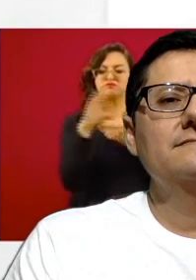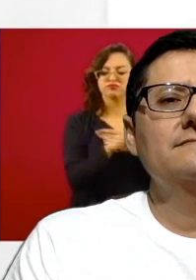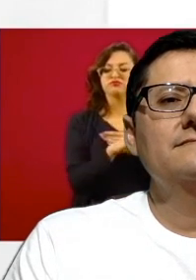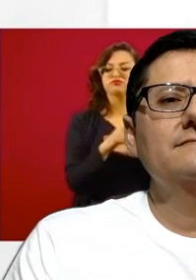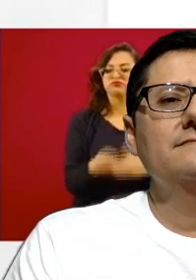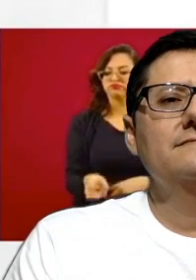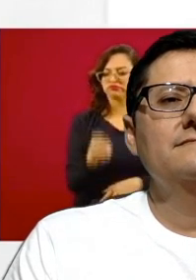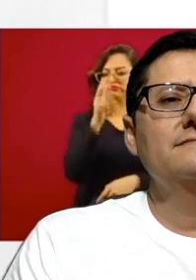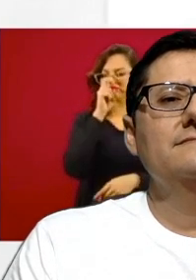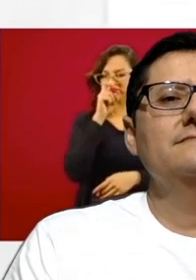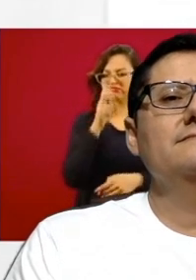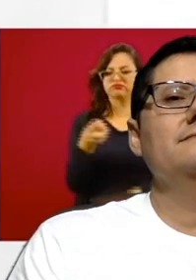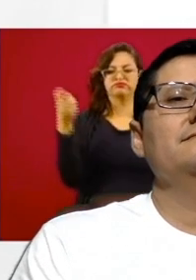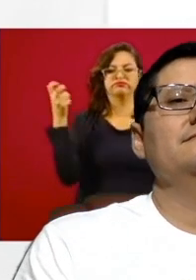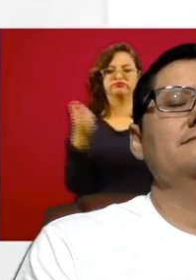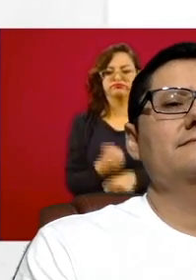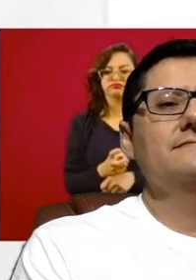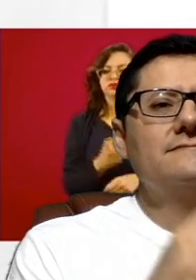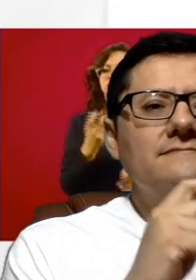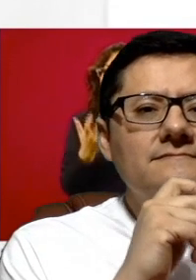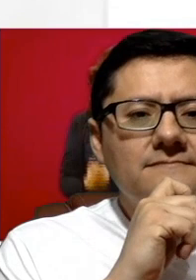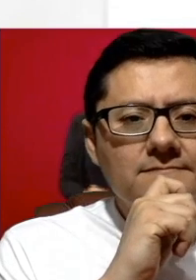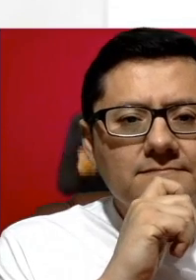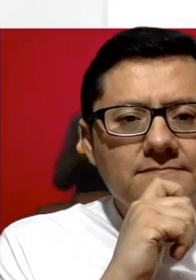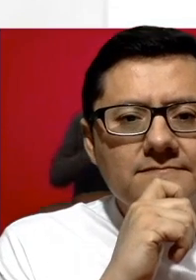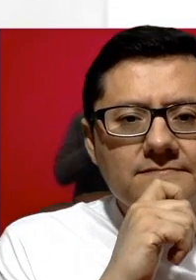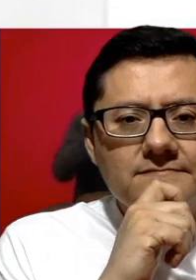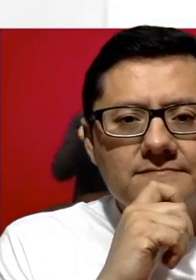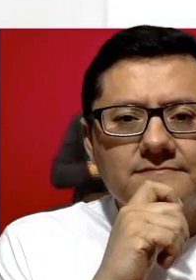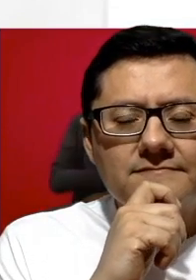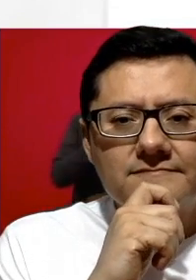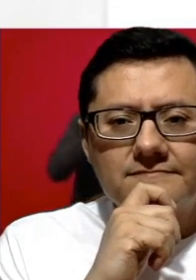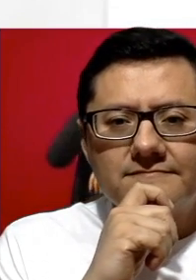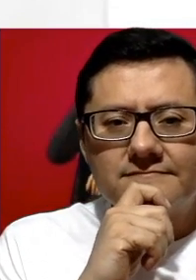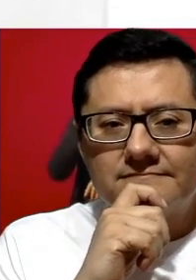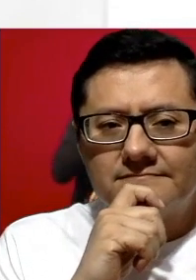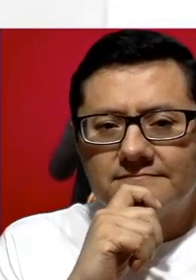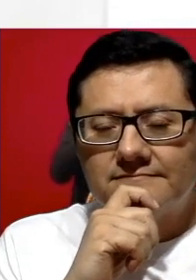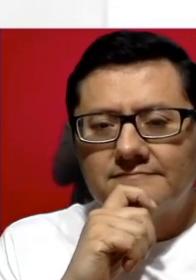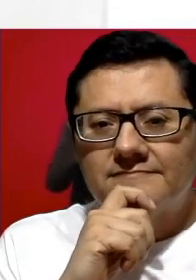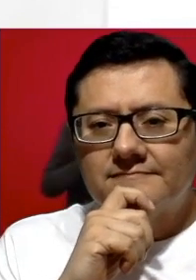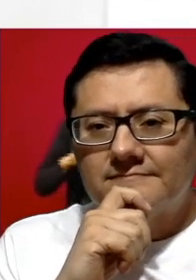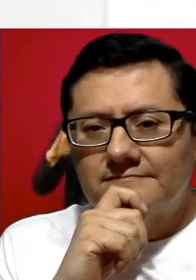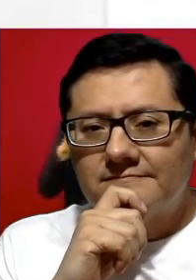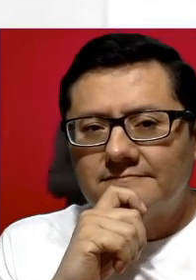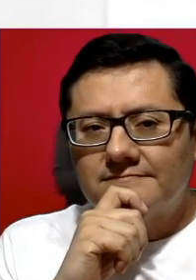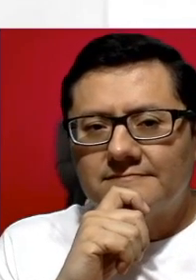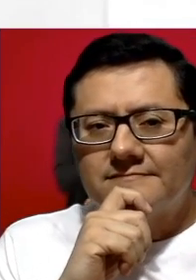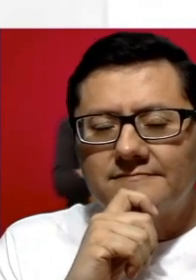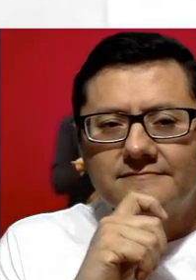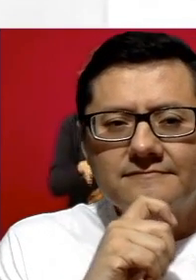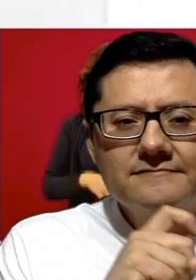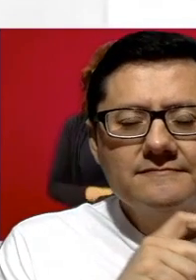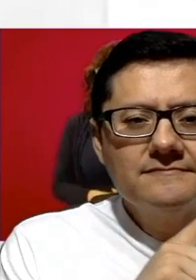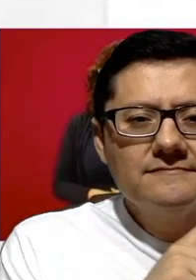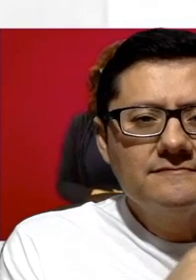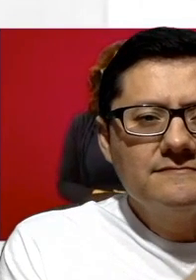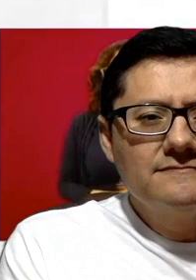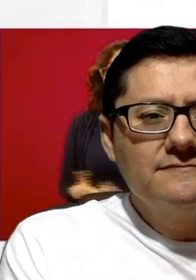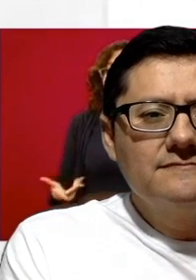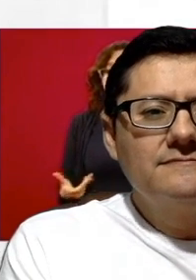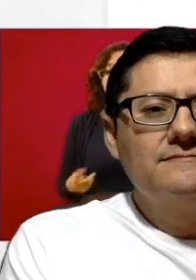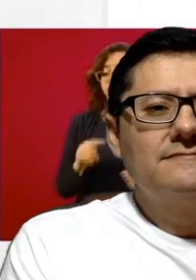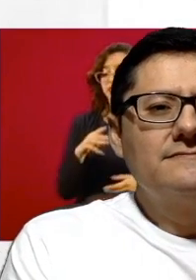disciplinas contra la corrupción en el comercio internacional de cualquier acuerdo internacional. El tratado marca el inicio de una nueva